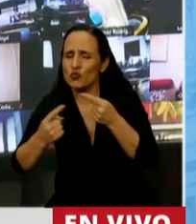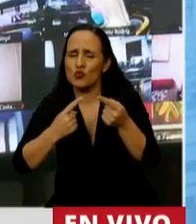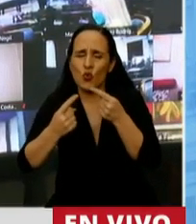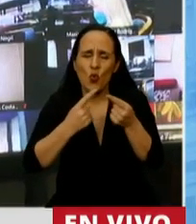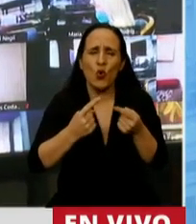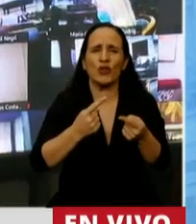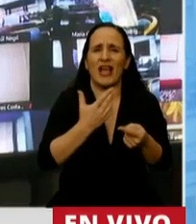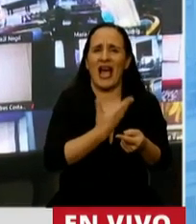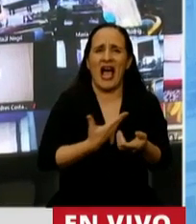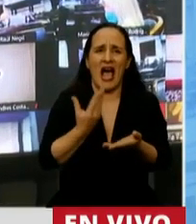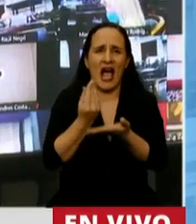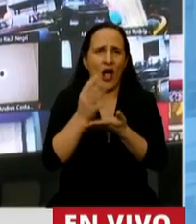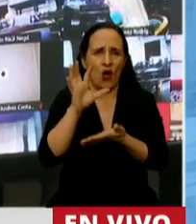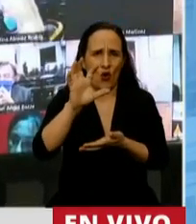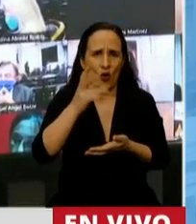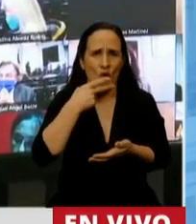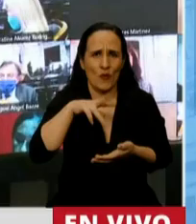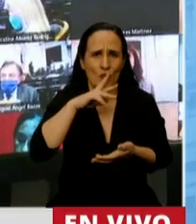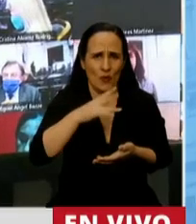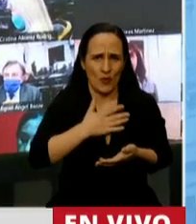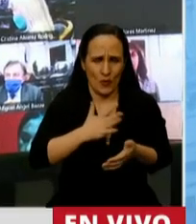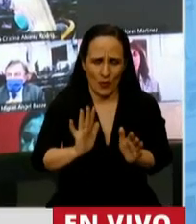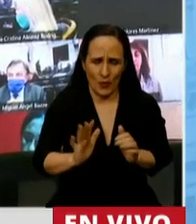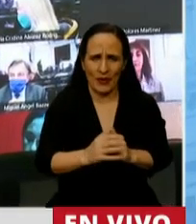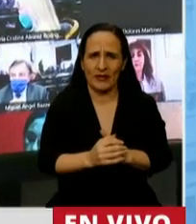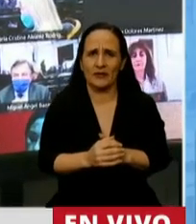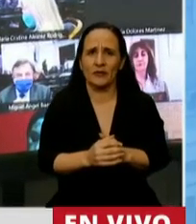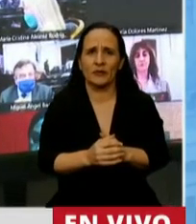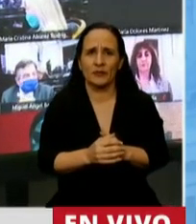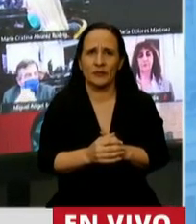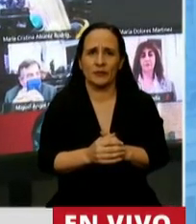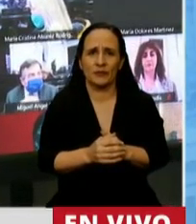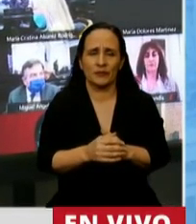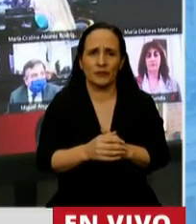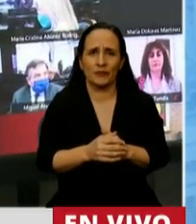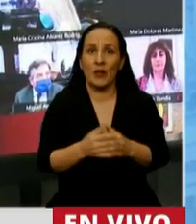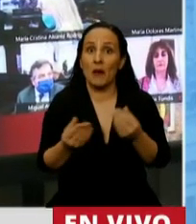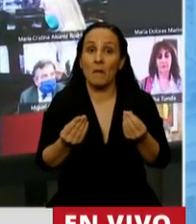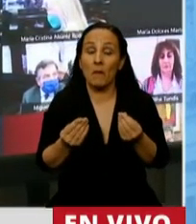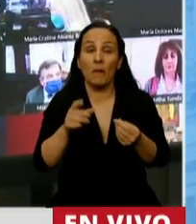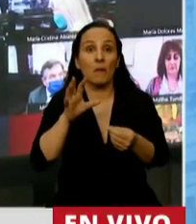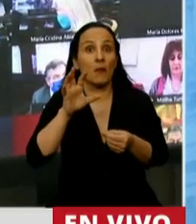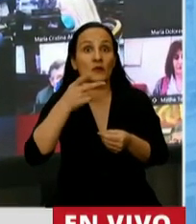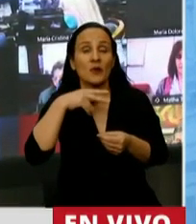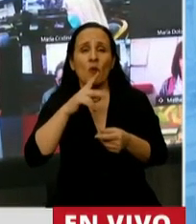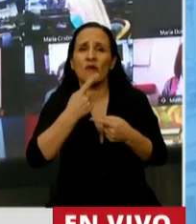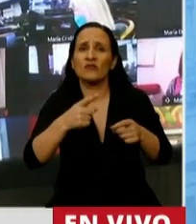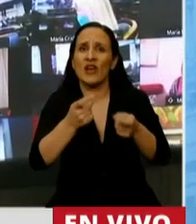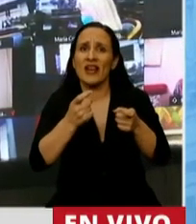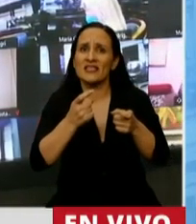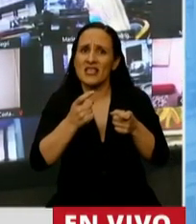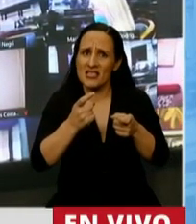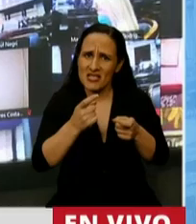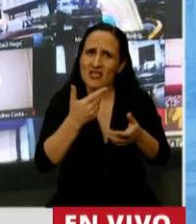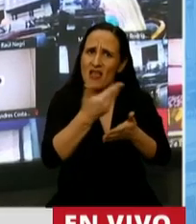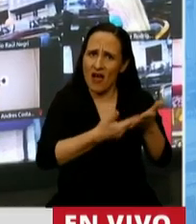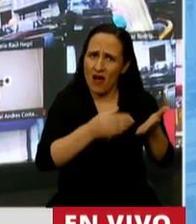gobierno. Siendo yo un hombre del interior, representante de la provincia de San Juan,